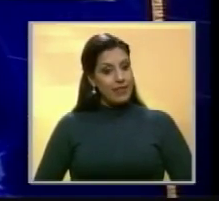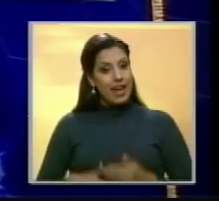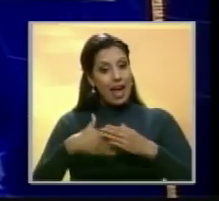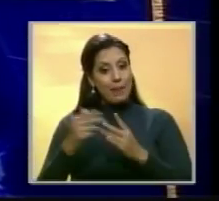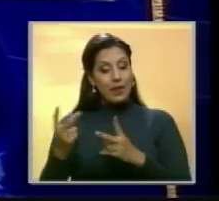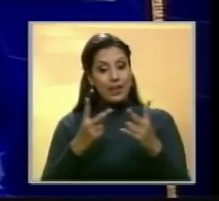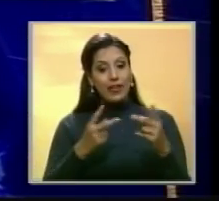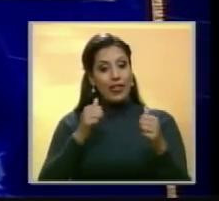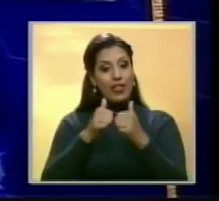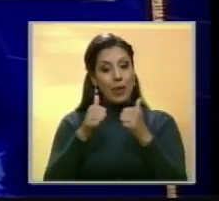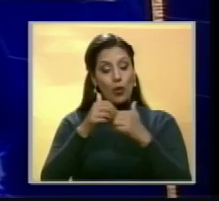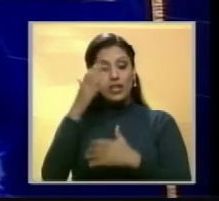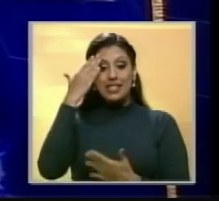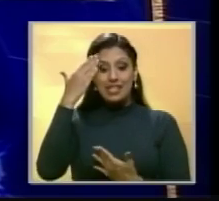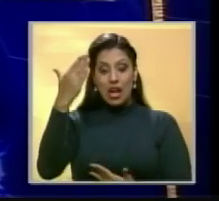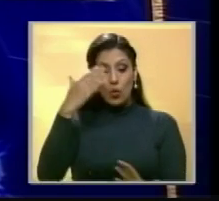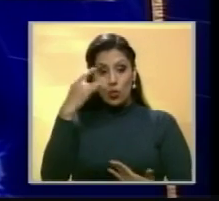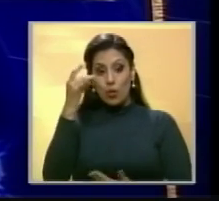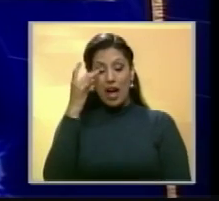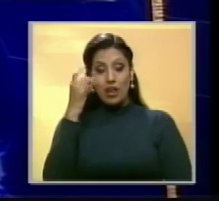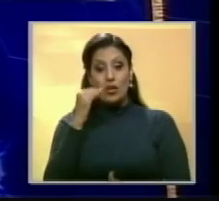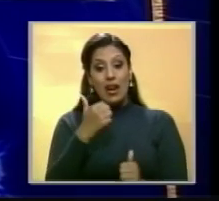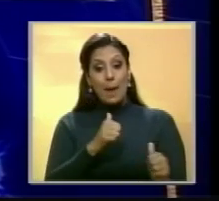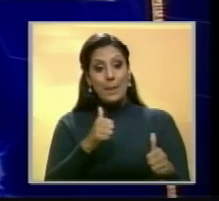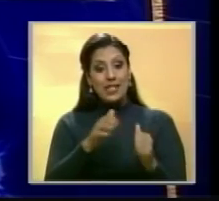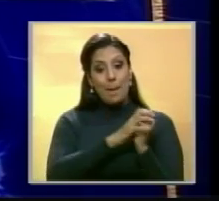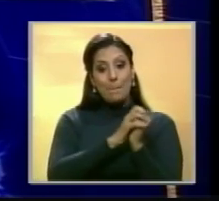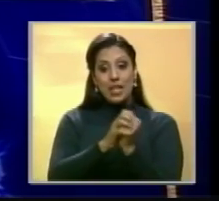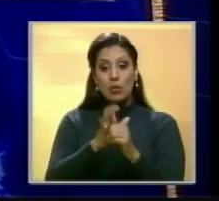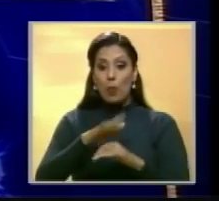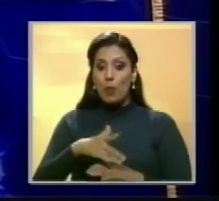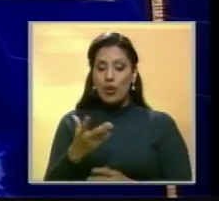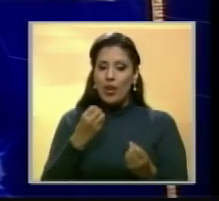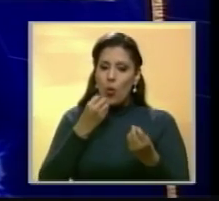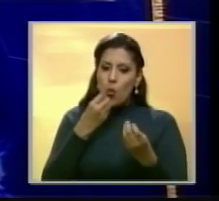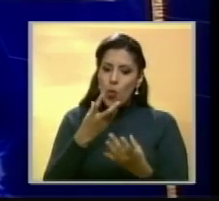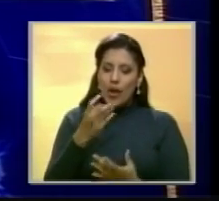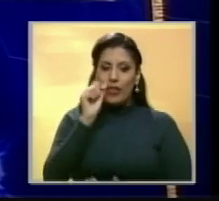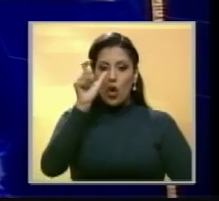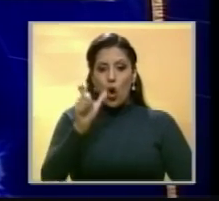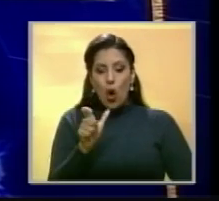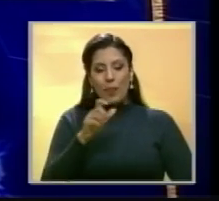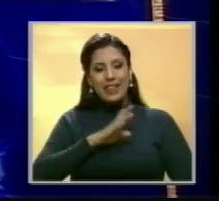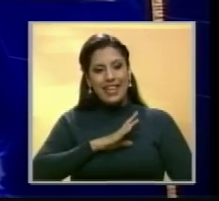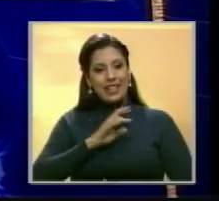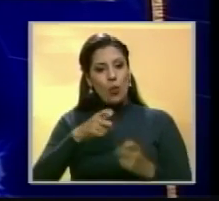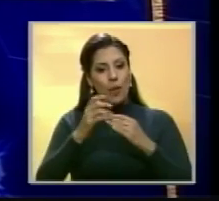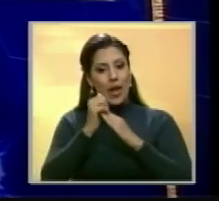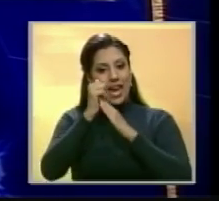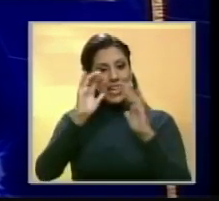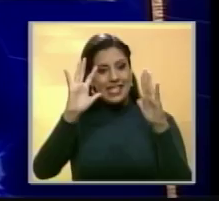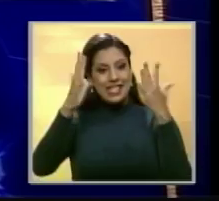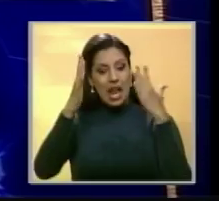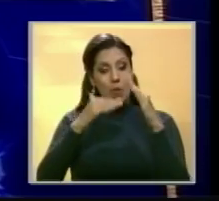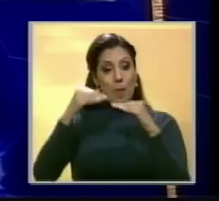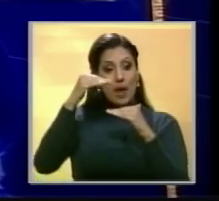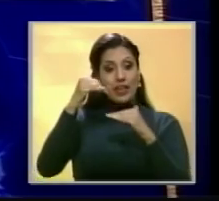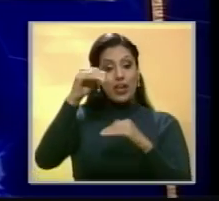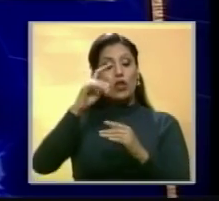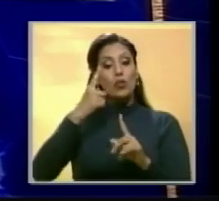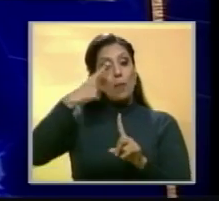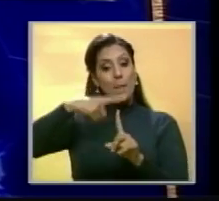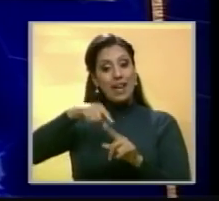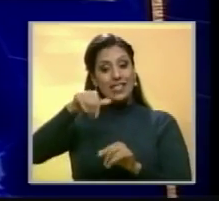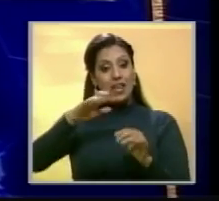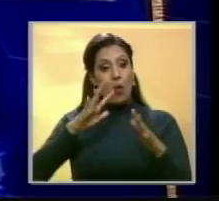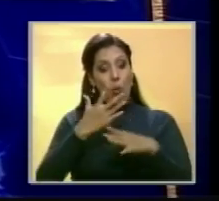Amigos, bienvenidos a los deportes. Les saluda Tony Chitadino. Comenzamos con béisbol de Grandes Ligas, contándoles que Yamar Gómez se afianza como líder en salvados de las mayores al sumar este